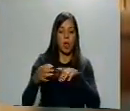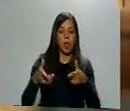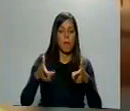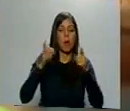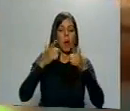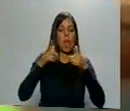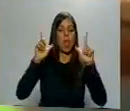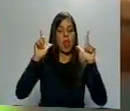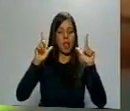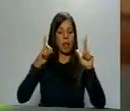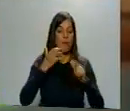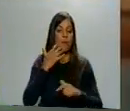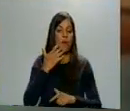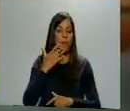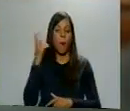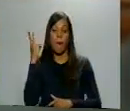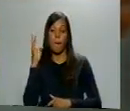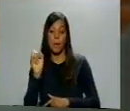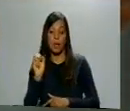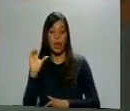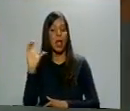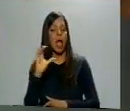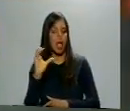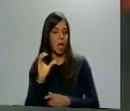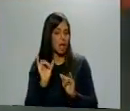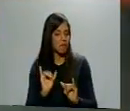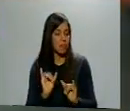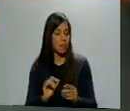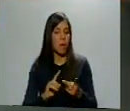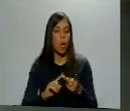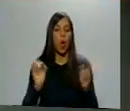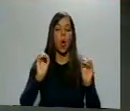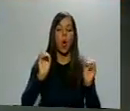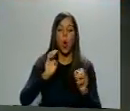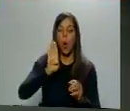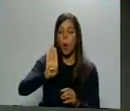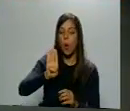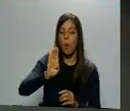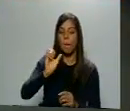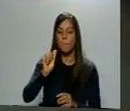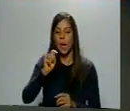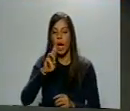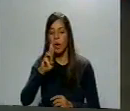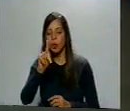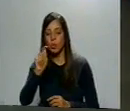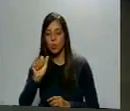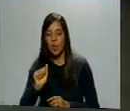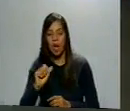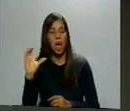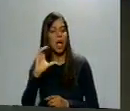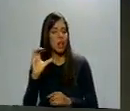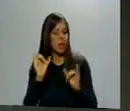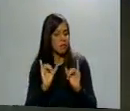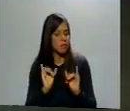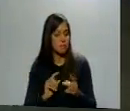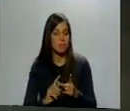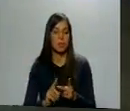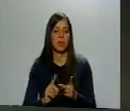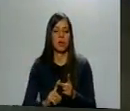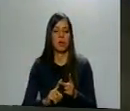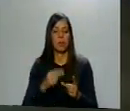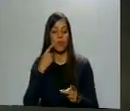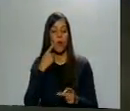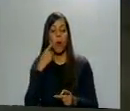Nadie puede negar que Petare es Caracas. Nadie puede negar que Baruta es Caracas, que Chacao es Caracas, que Latillo es